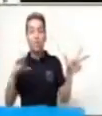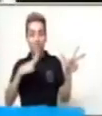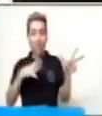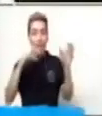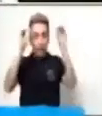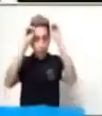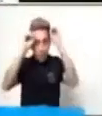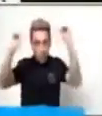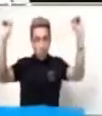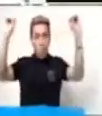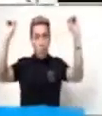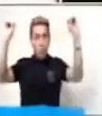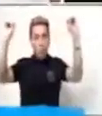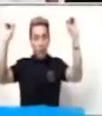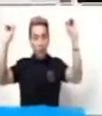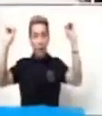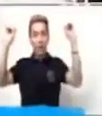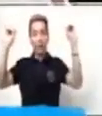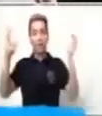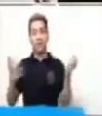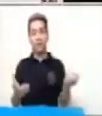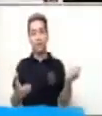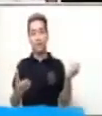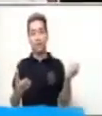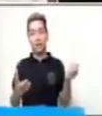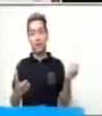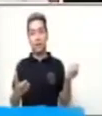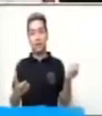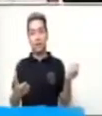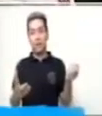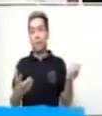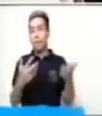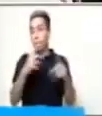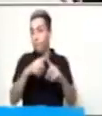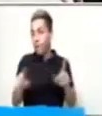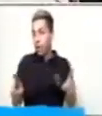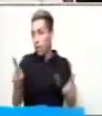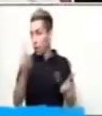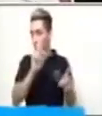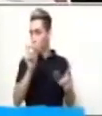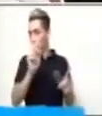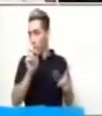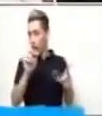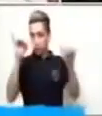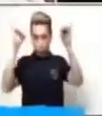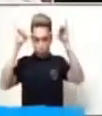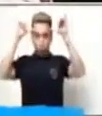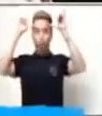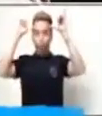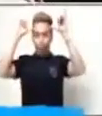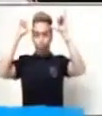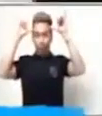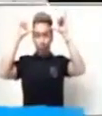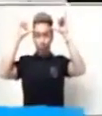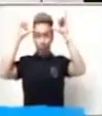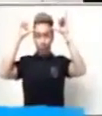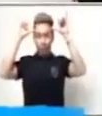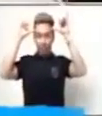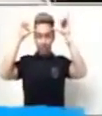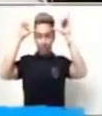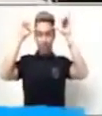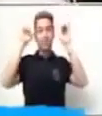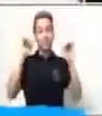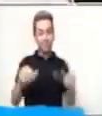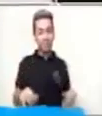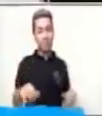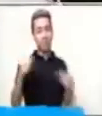acabamos de mencionar. Tiene cuernos a pesar de no ser toro. Muy bien. Avancemos